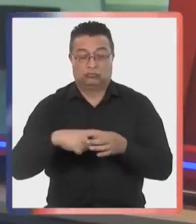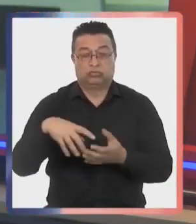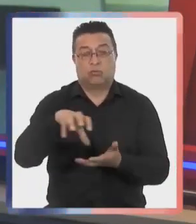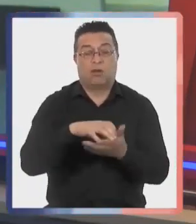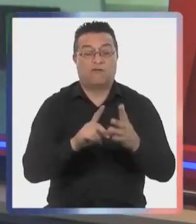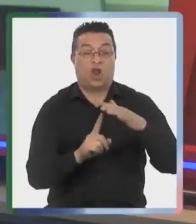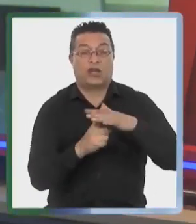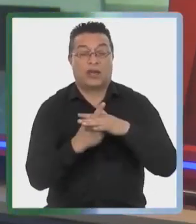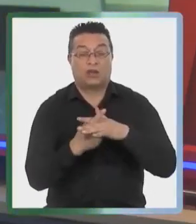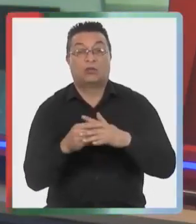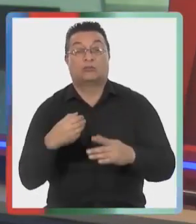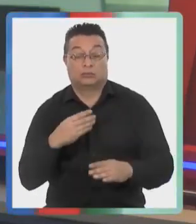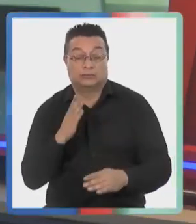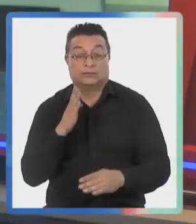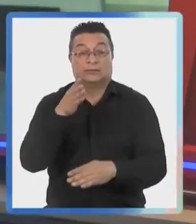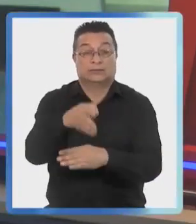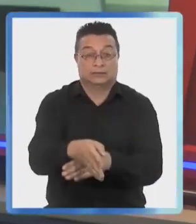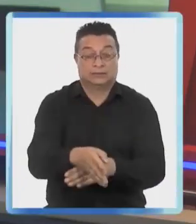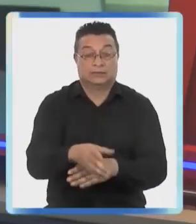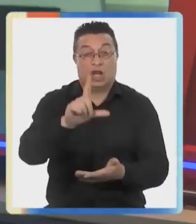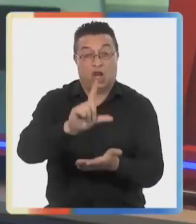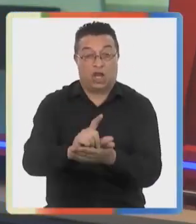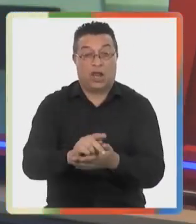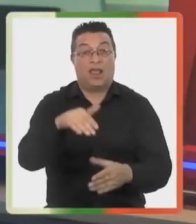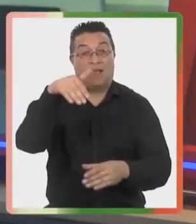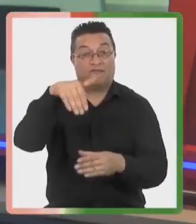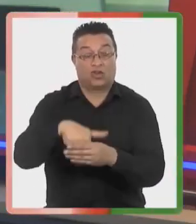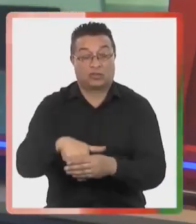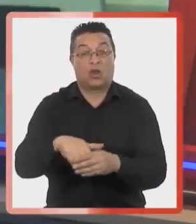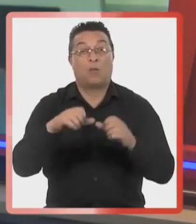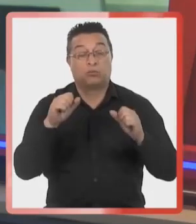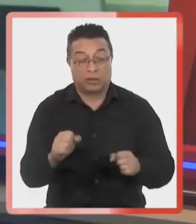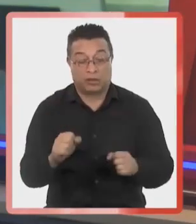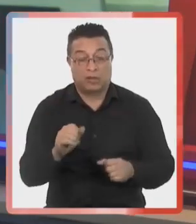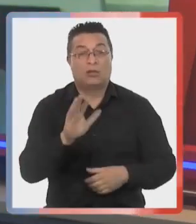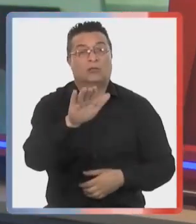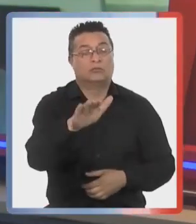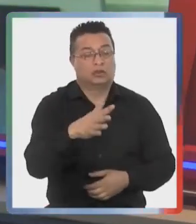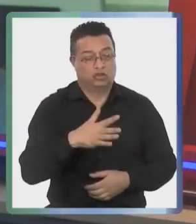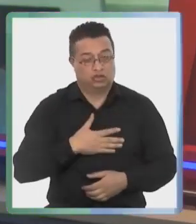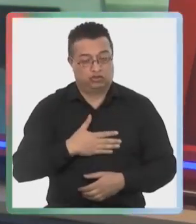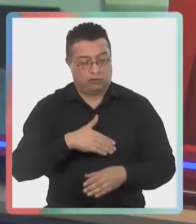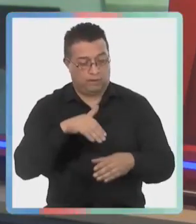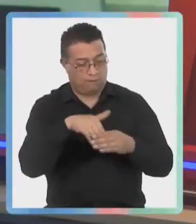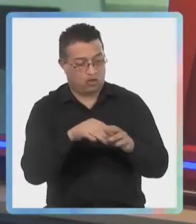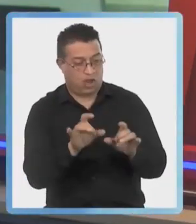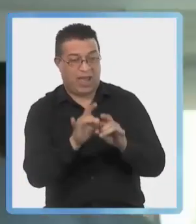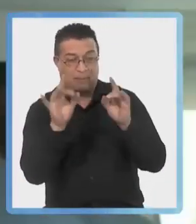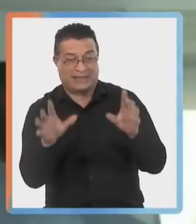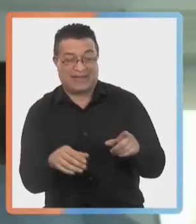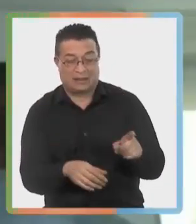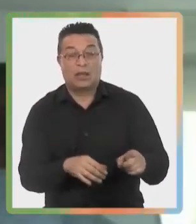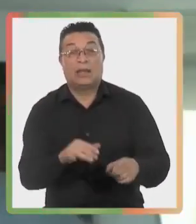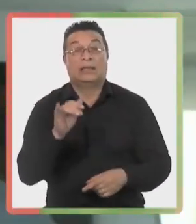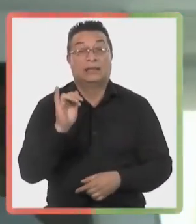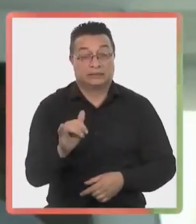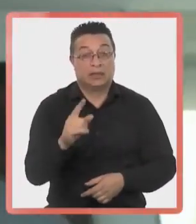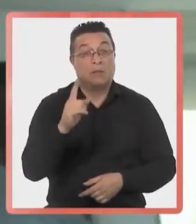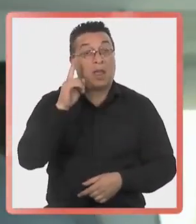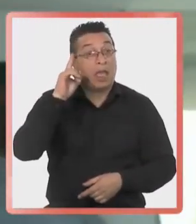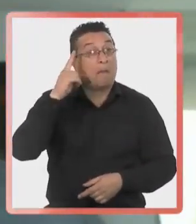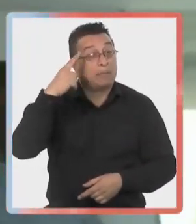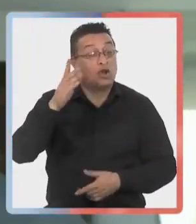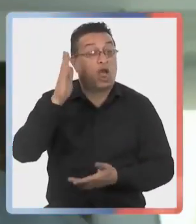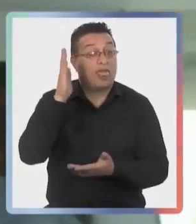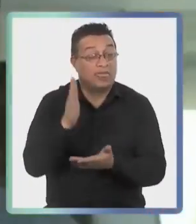un pueblo originario, a la hora de llegar a un local de votación, ¿puede decir, mire, yo quiero este voto especial? Sí, pero tiene que aparecer